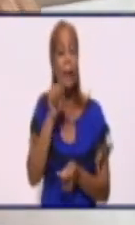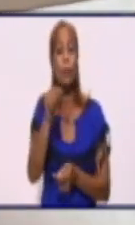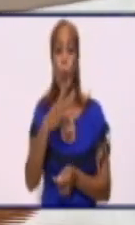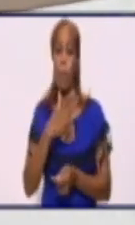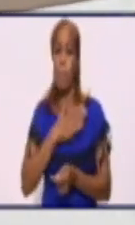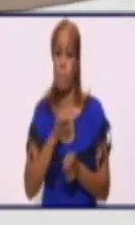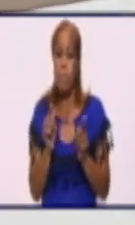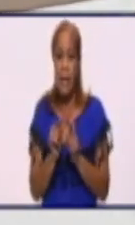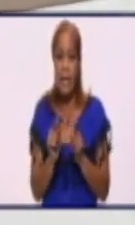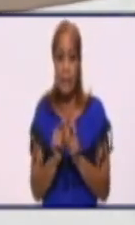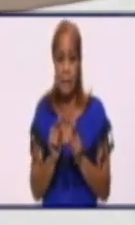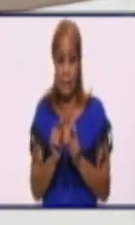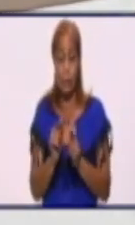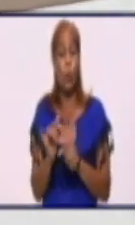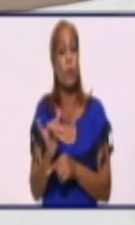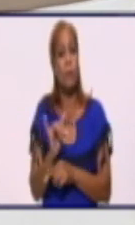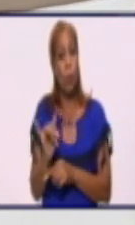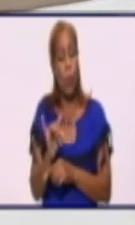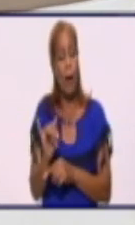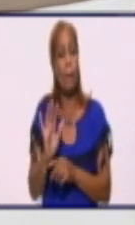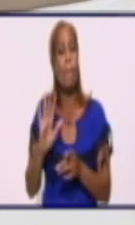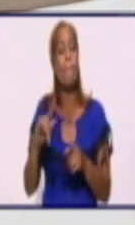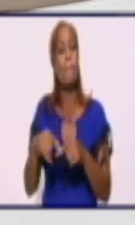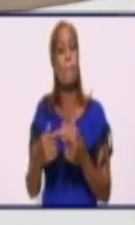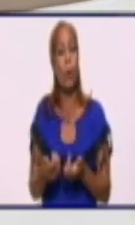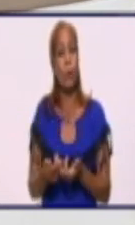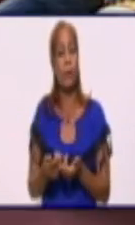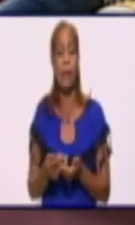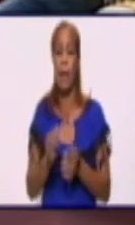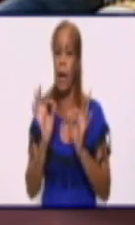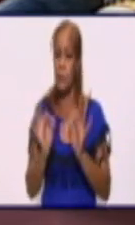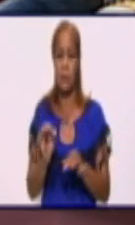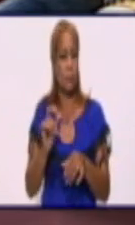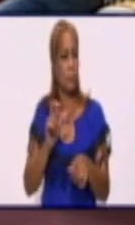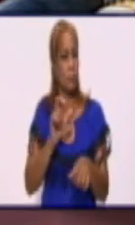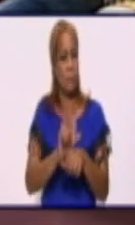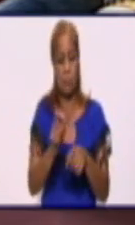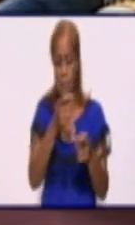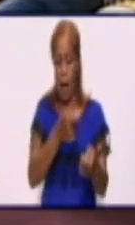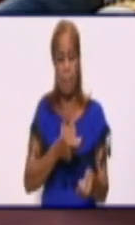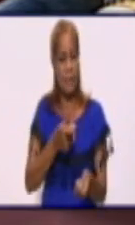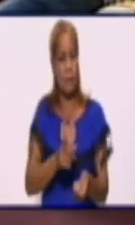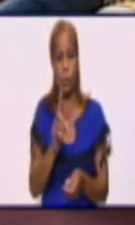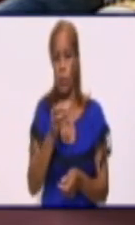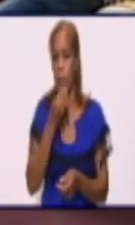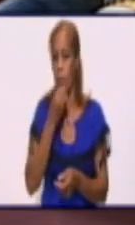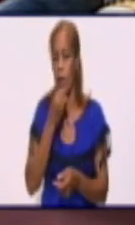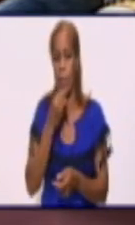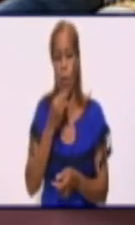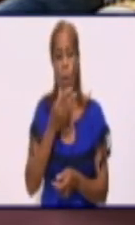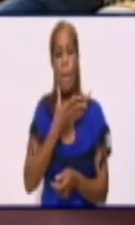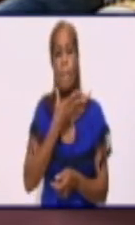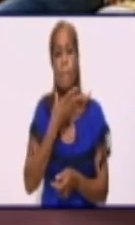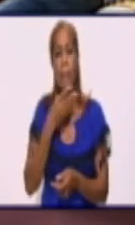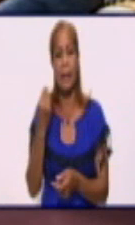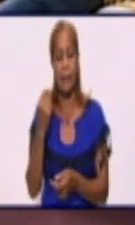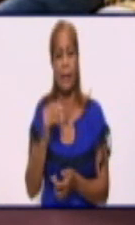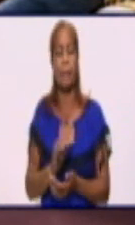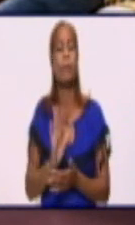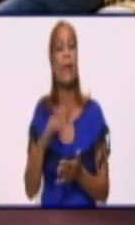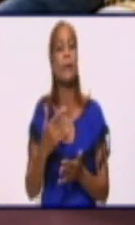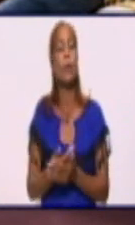que la esencia guerrillera de los campesinos es importante. Eso no se puede perder. Y algo que destacar, que es que, bueno, estamos